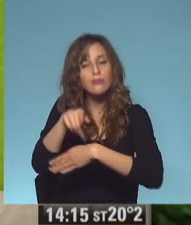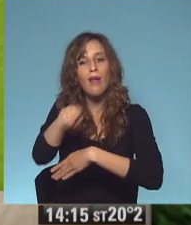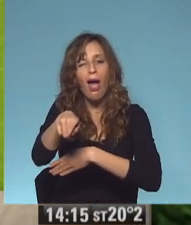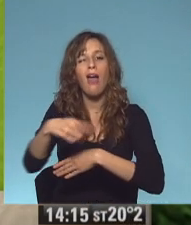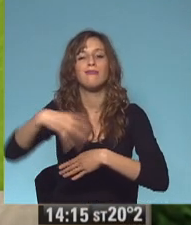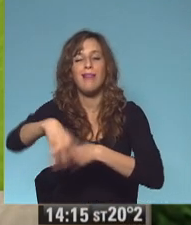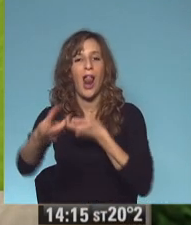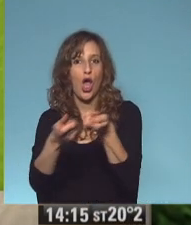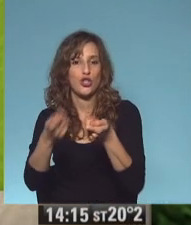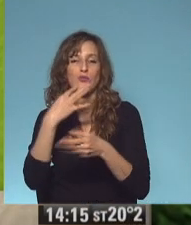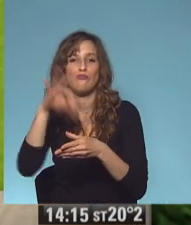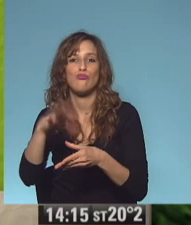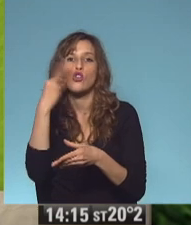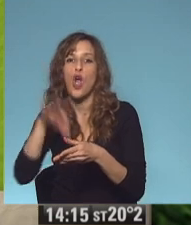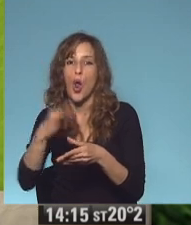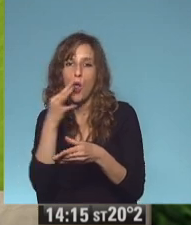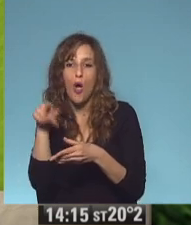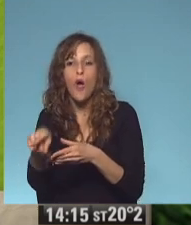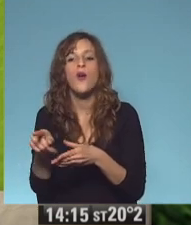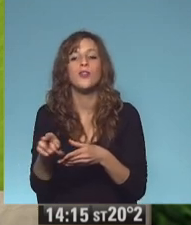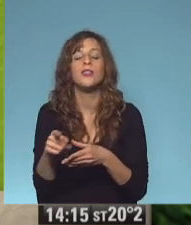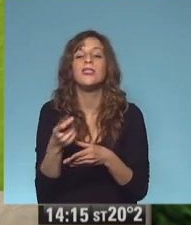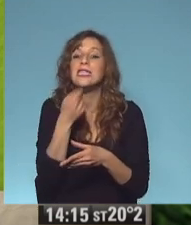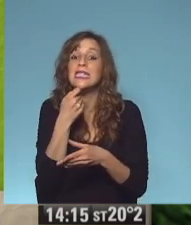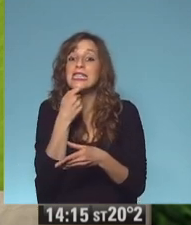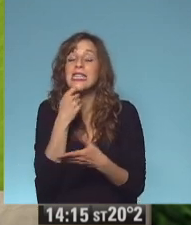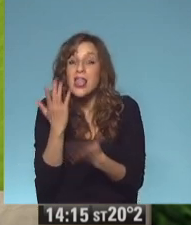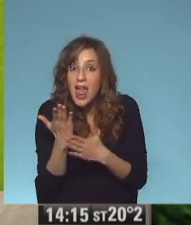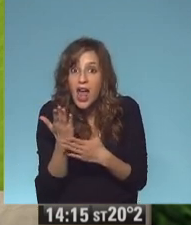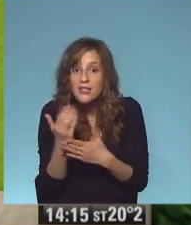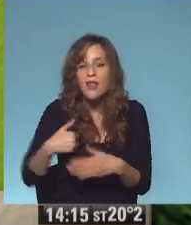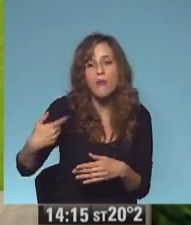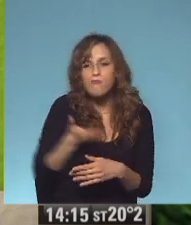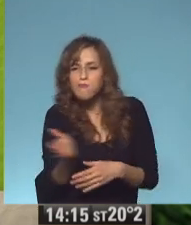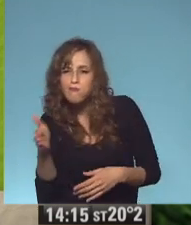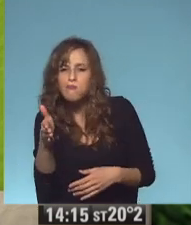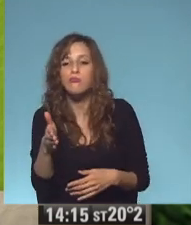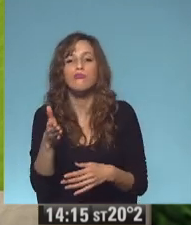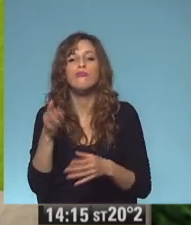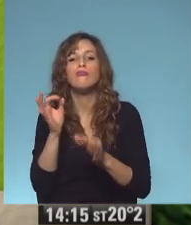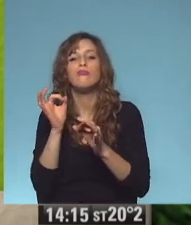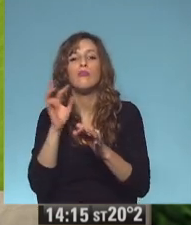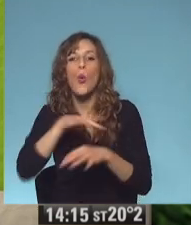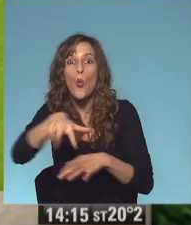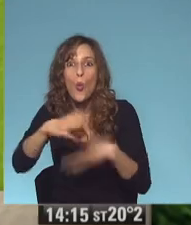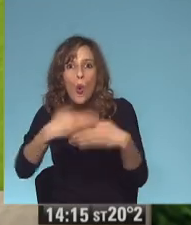Y enseguida hay dos caminos. Si tomas el de la derecha, llegamos al tren. Y por el de la izquierda, a las